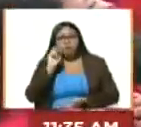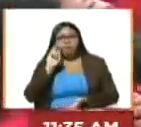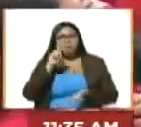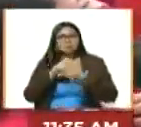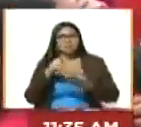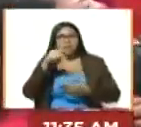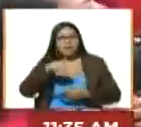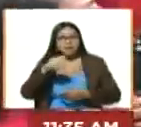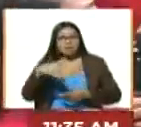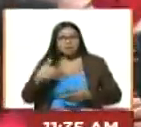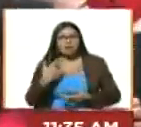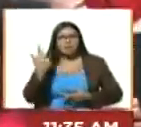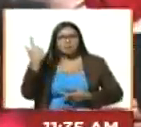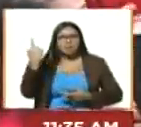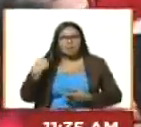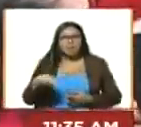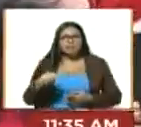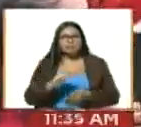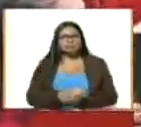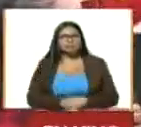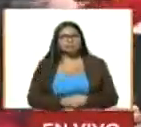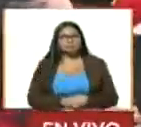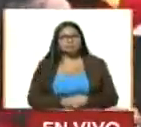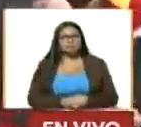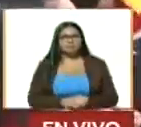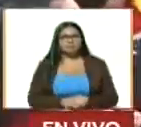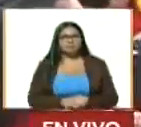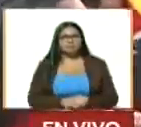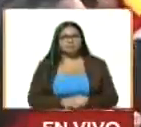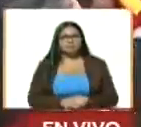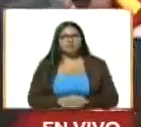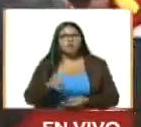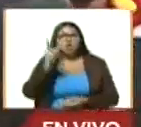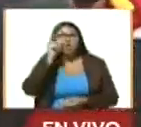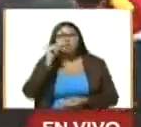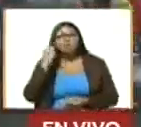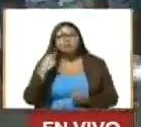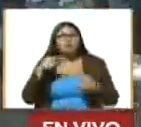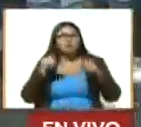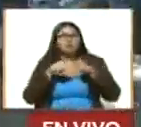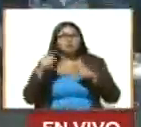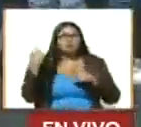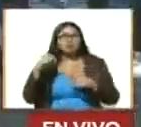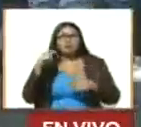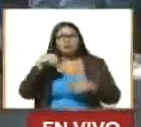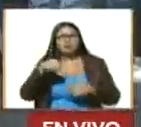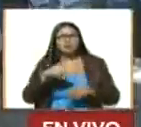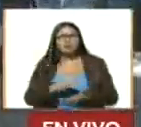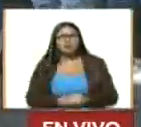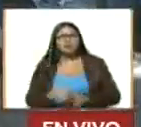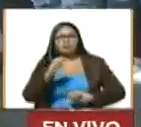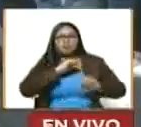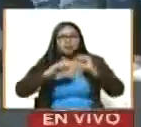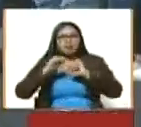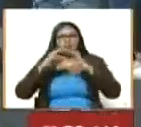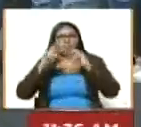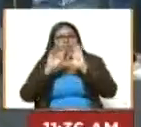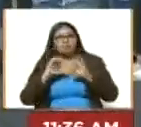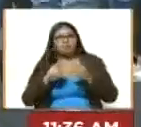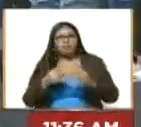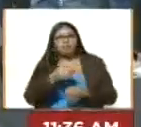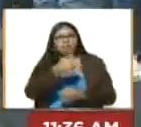aquí pueden contar ustedes con los hombres y mujeres que estarán desplegados